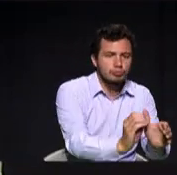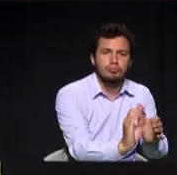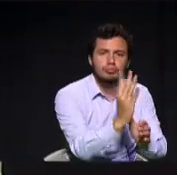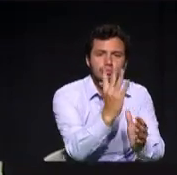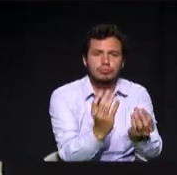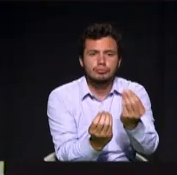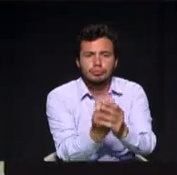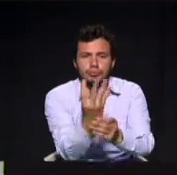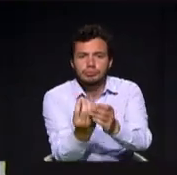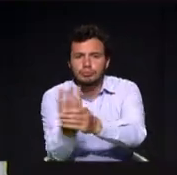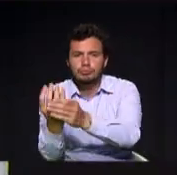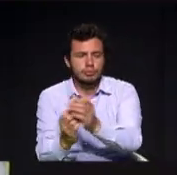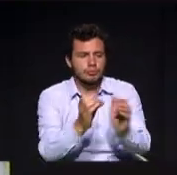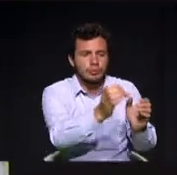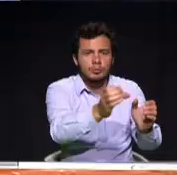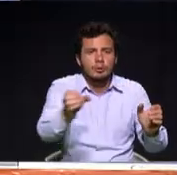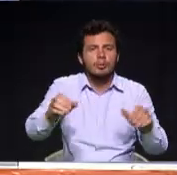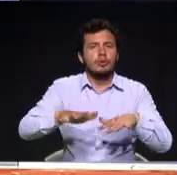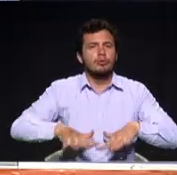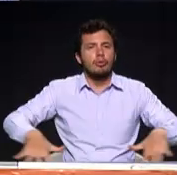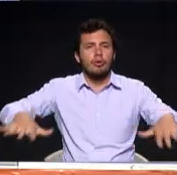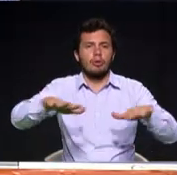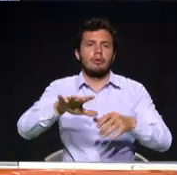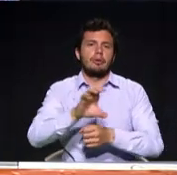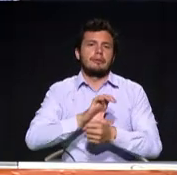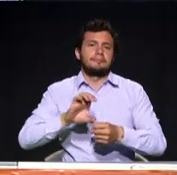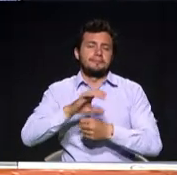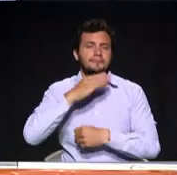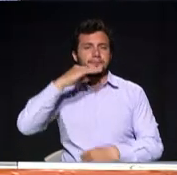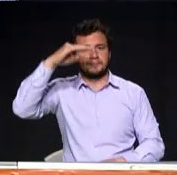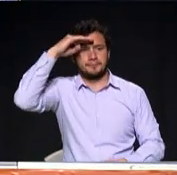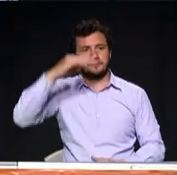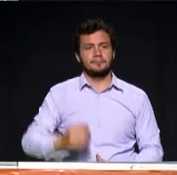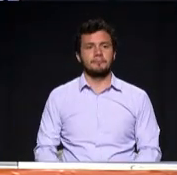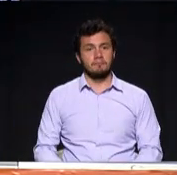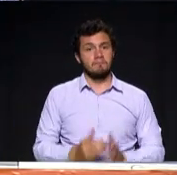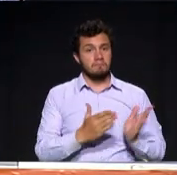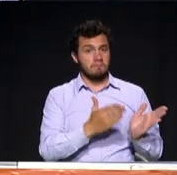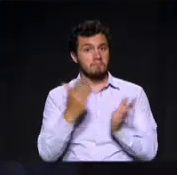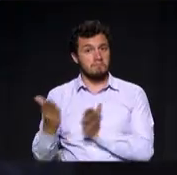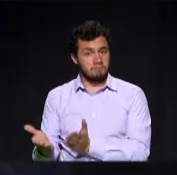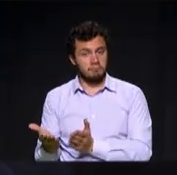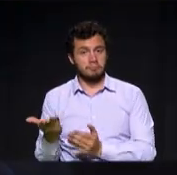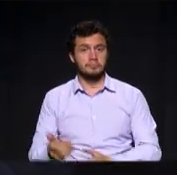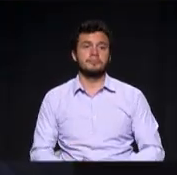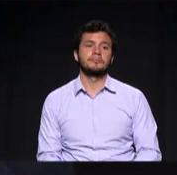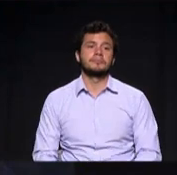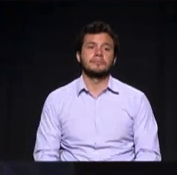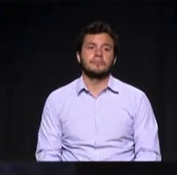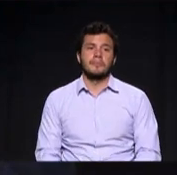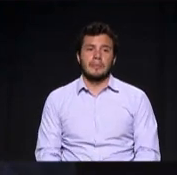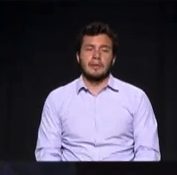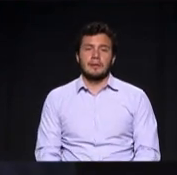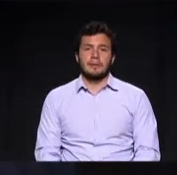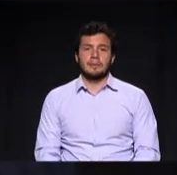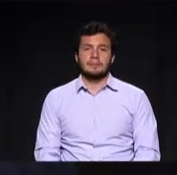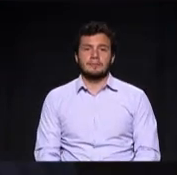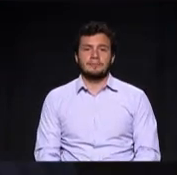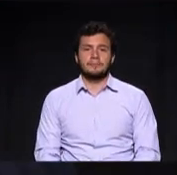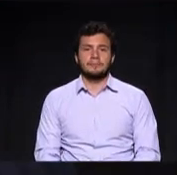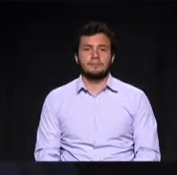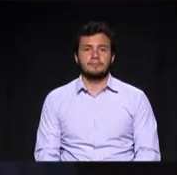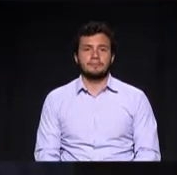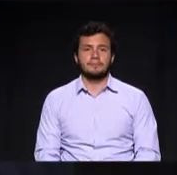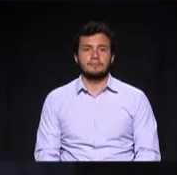cultivan en toda la ciudad medellín gracias candidato candidata gema maría mejía bueno vamos a avanzar en la movilidad